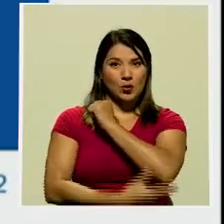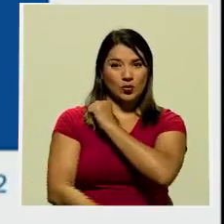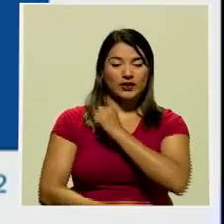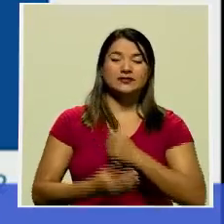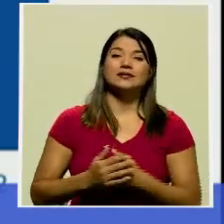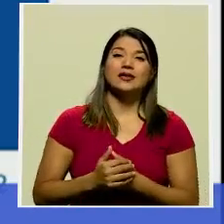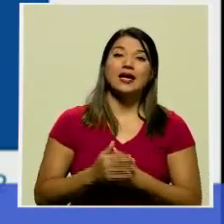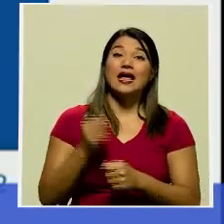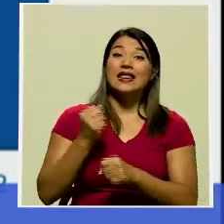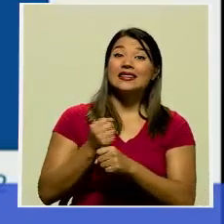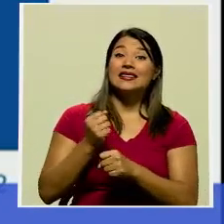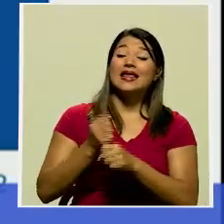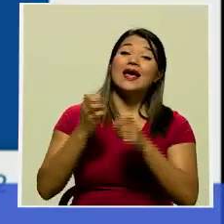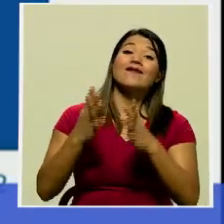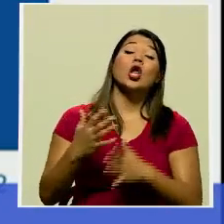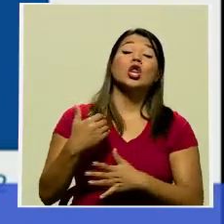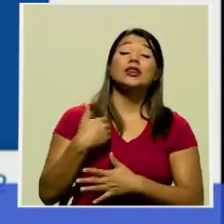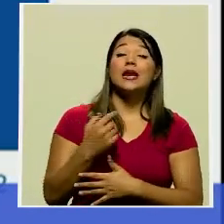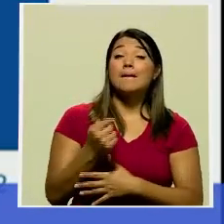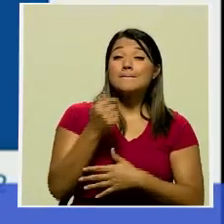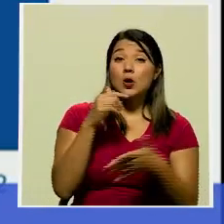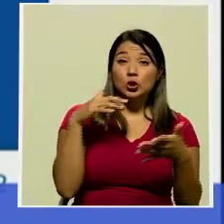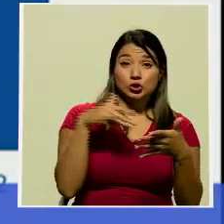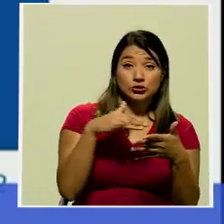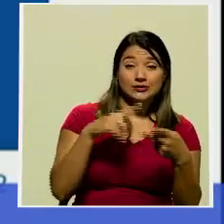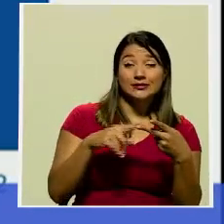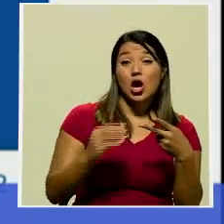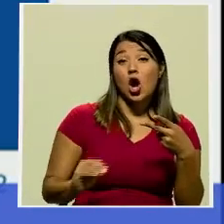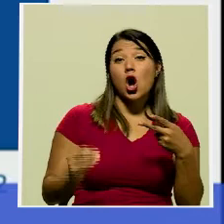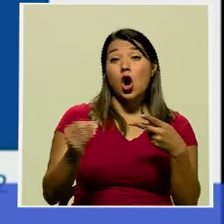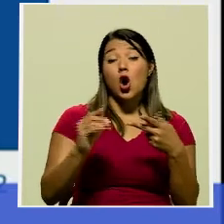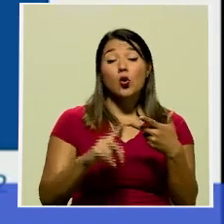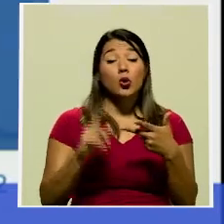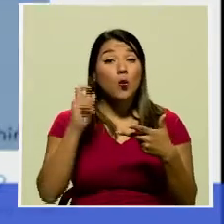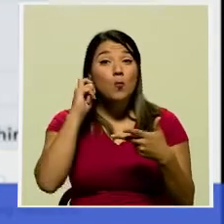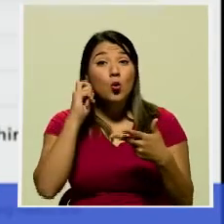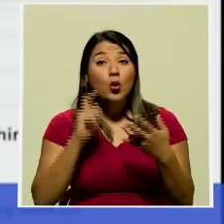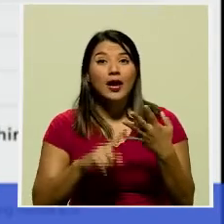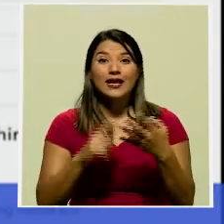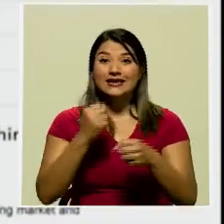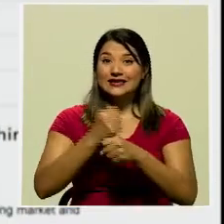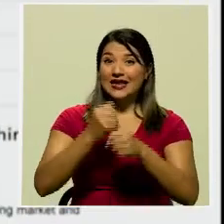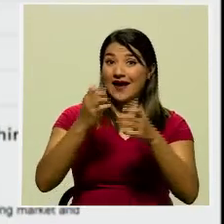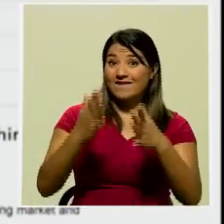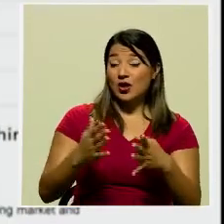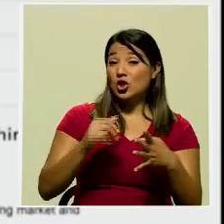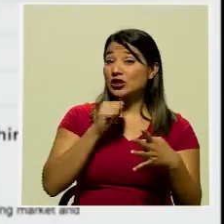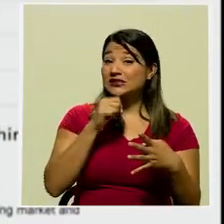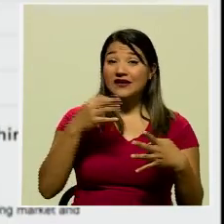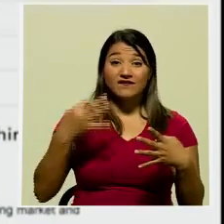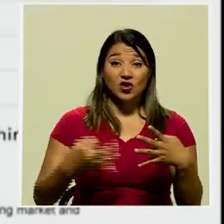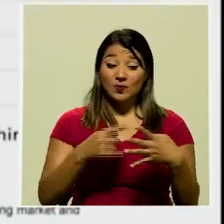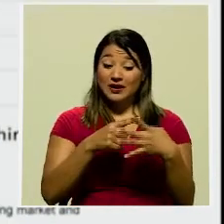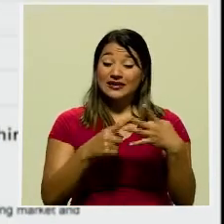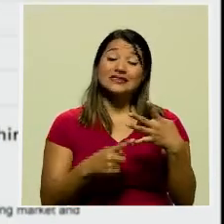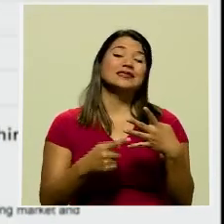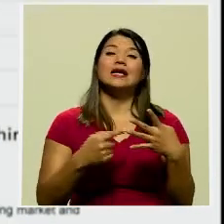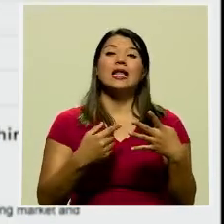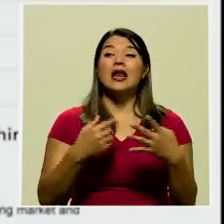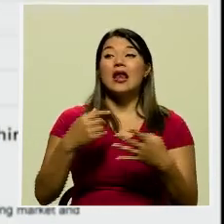Los trabajadores con menos educación, los jóvenes y las mujeres, así como los empleados informales, han sufrido pérdidas de